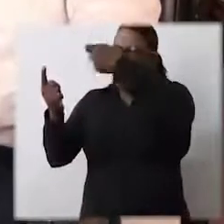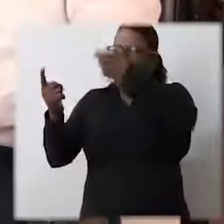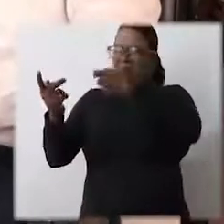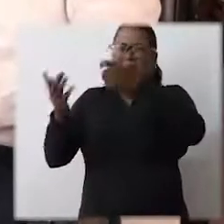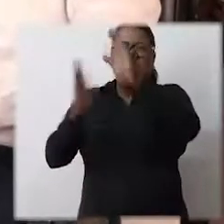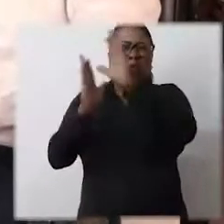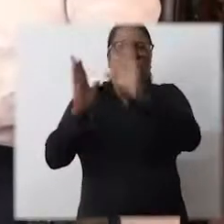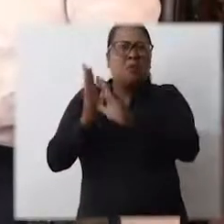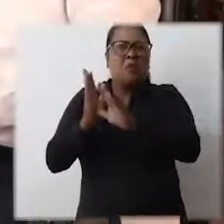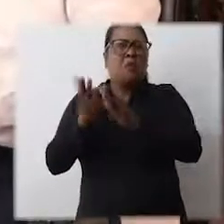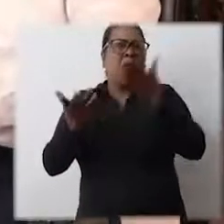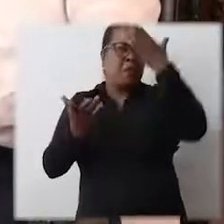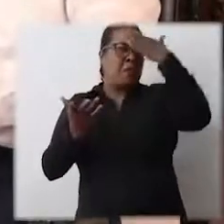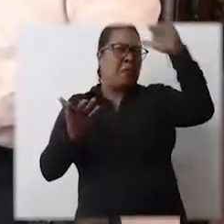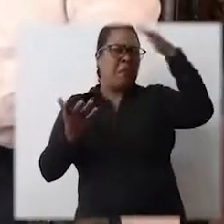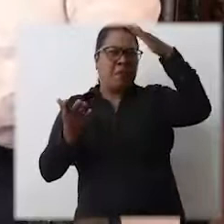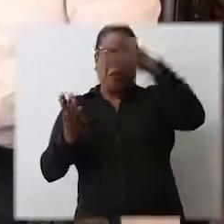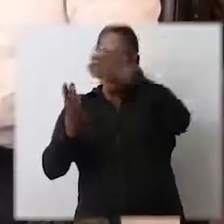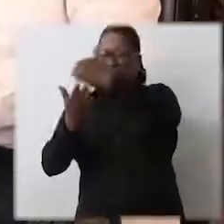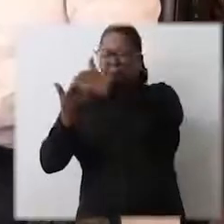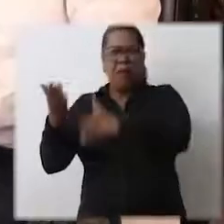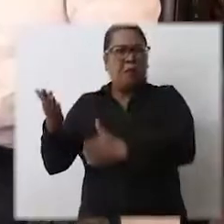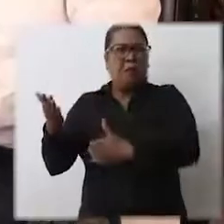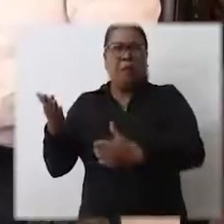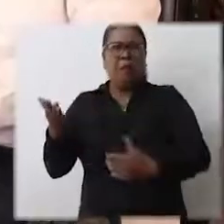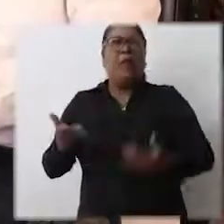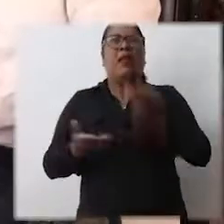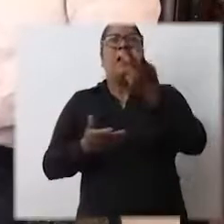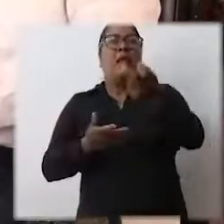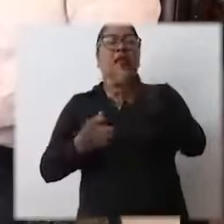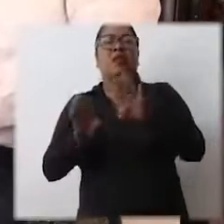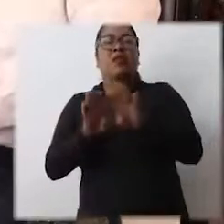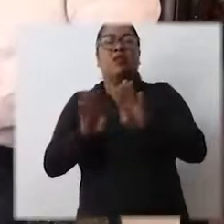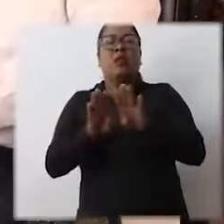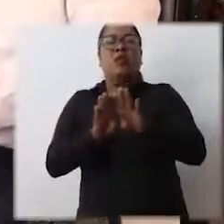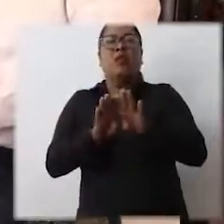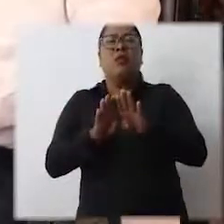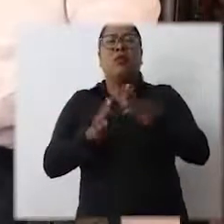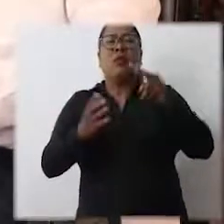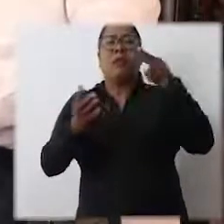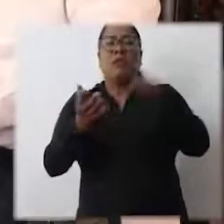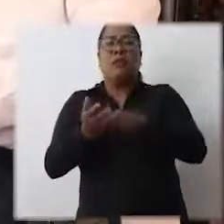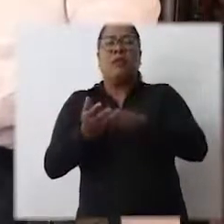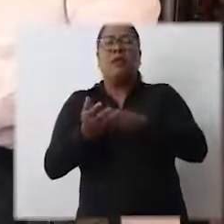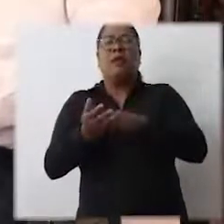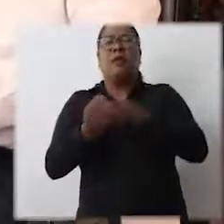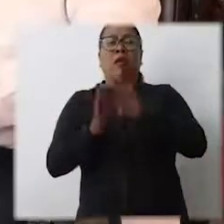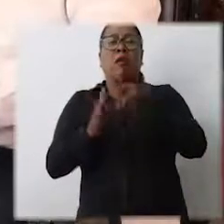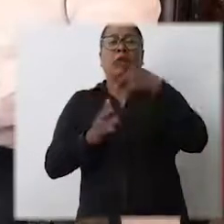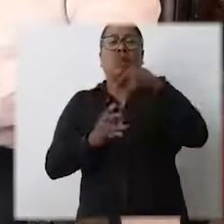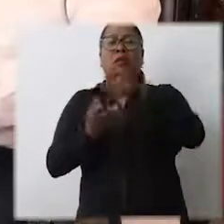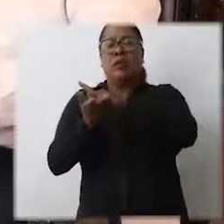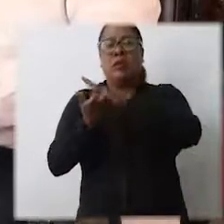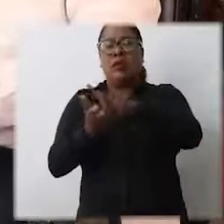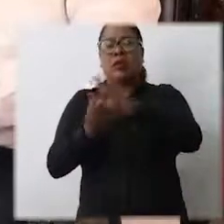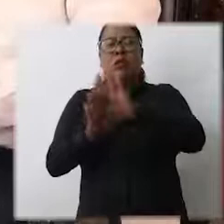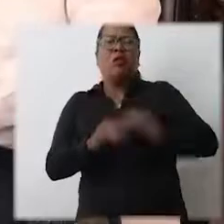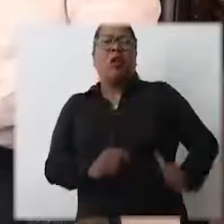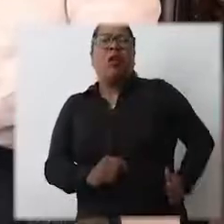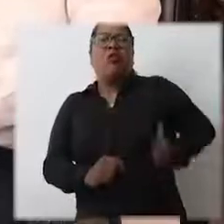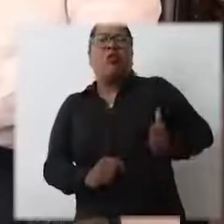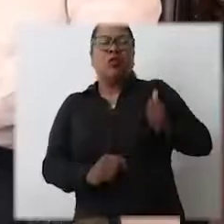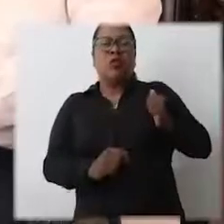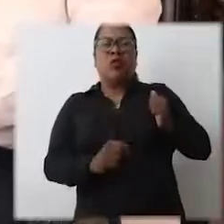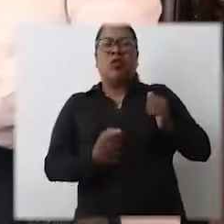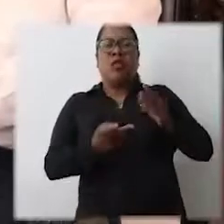documento rector de nuestra actuación, mayor aún como cabildo. Es de